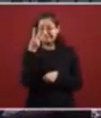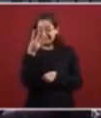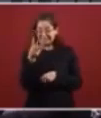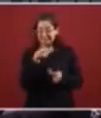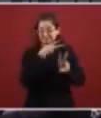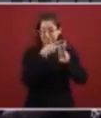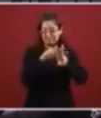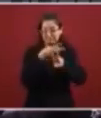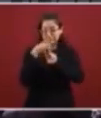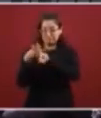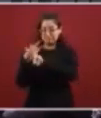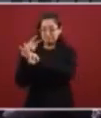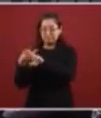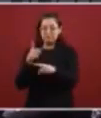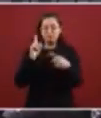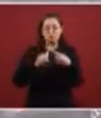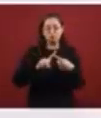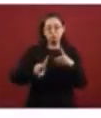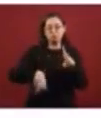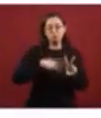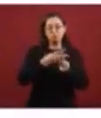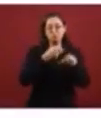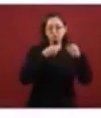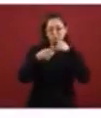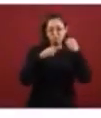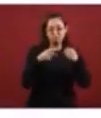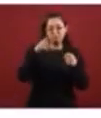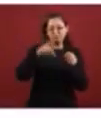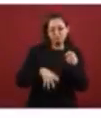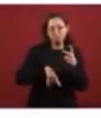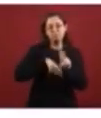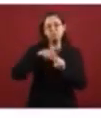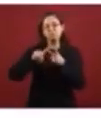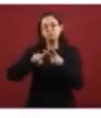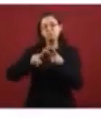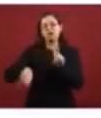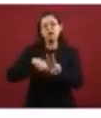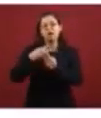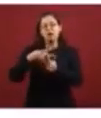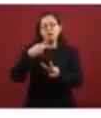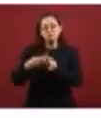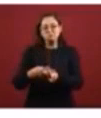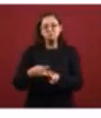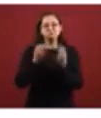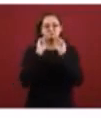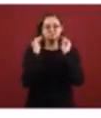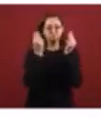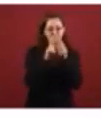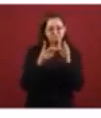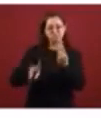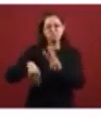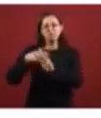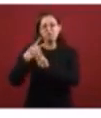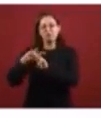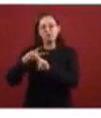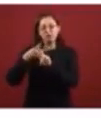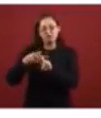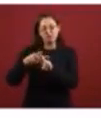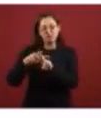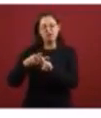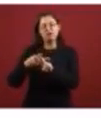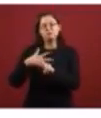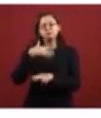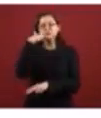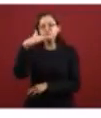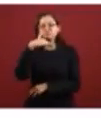prensa prostituida prensa sicaria y prensa corrupta en estas gráficas respectivamente